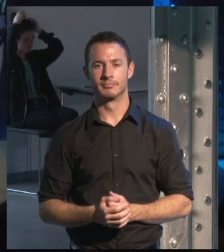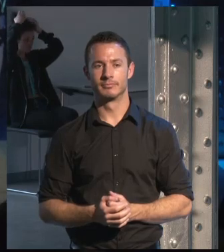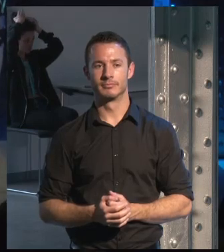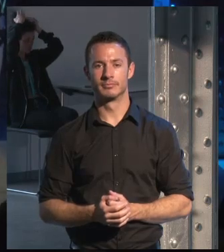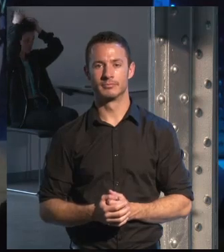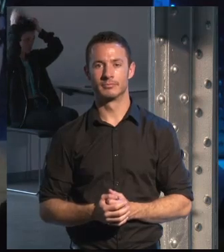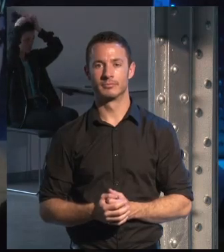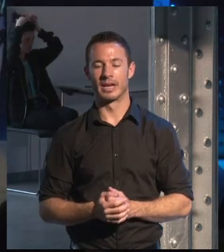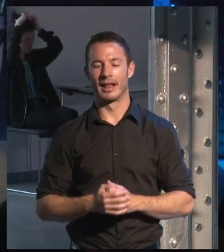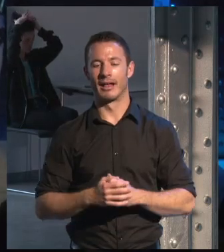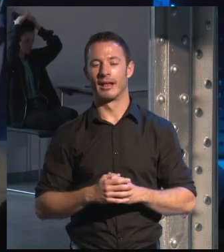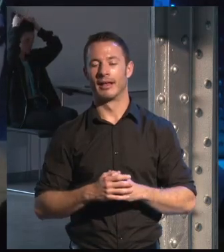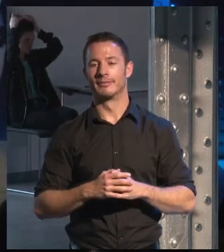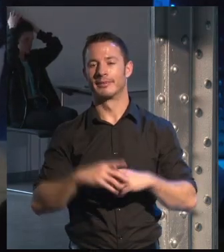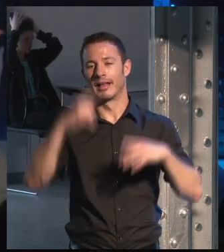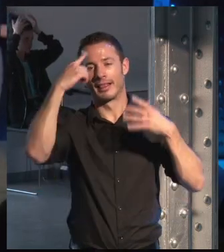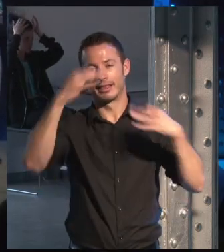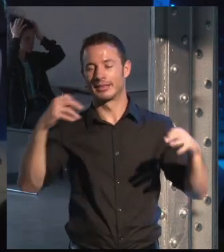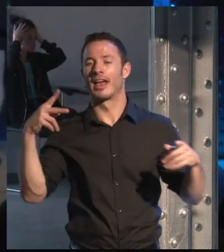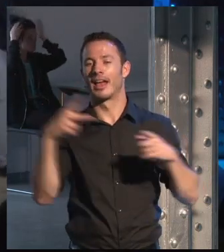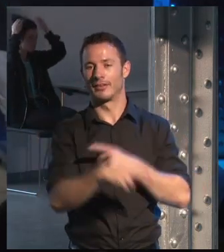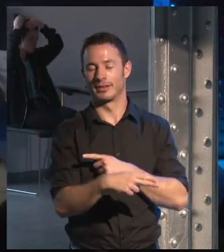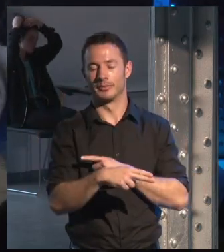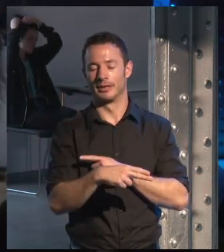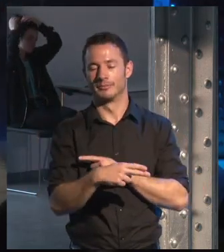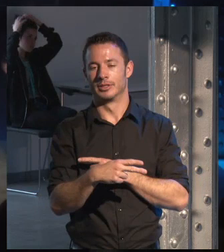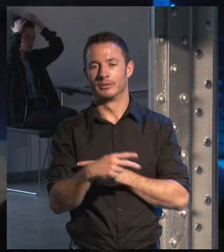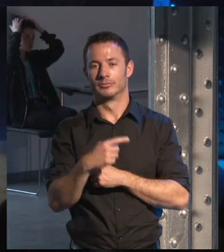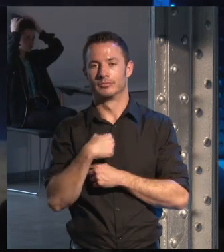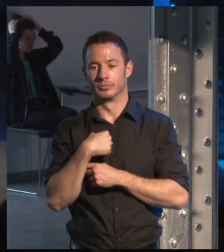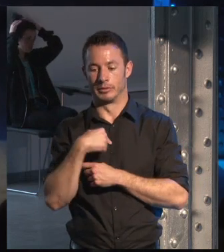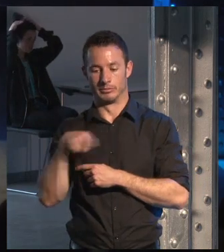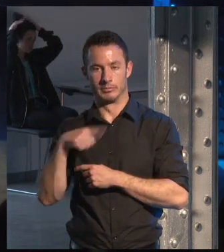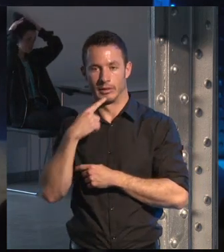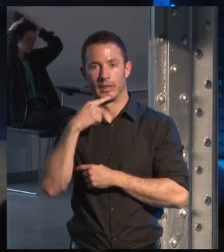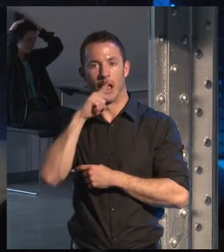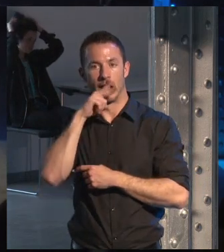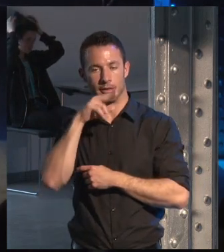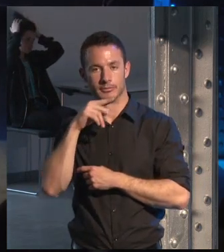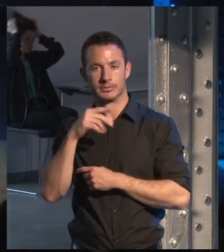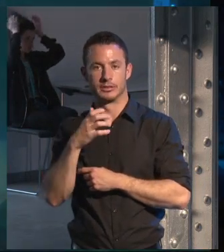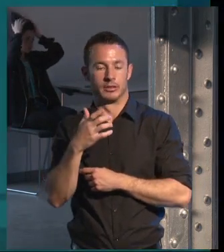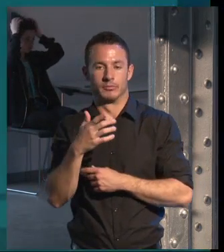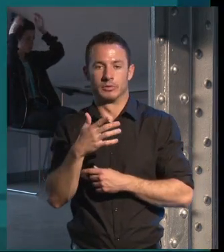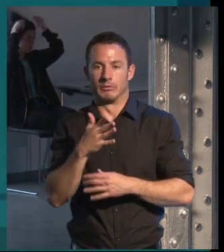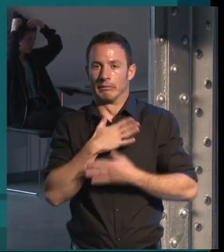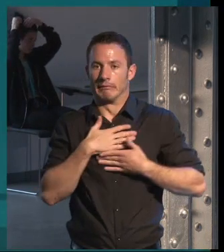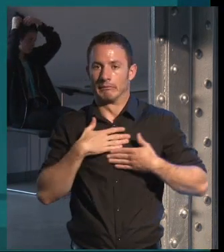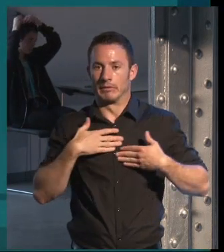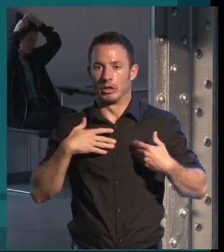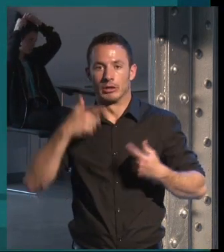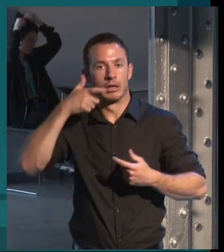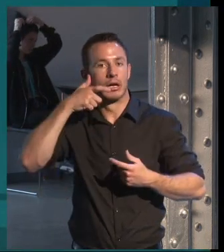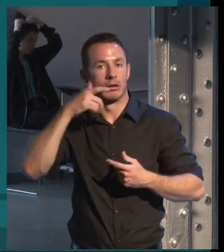para no distraeros más, al final, lo que yo por supuesto aquí veis que pone a hablar, yo en este momento, en cualquier momento, cuando yo tengo los